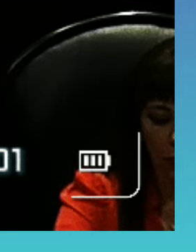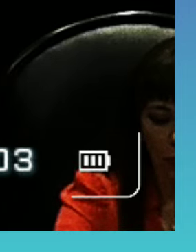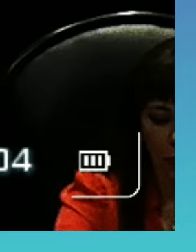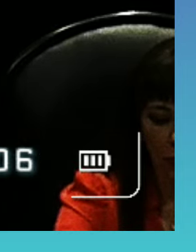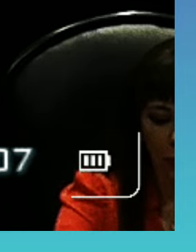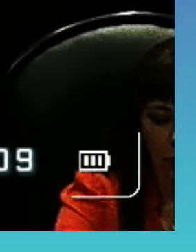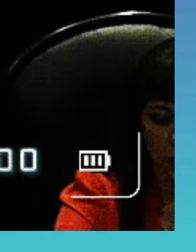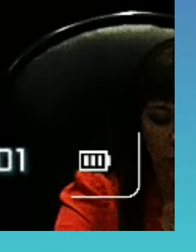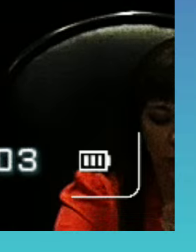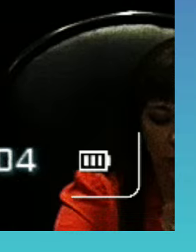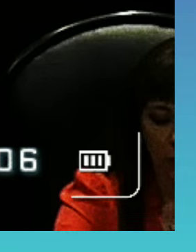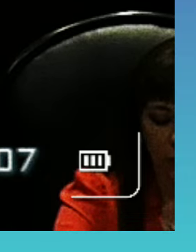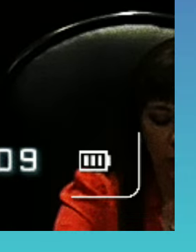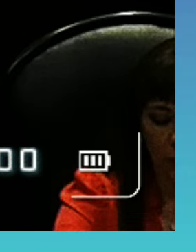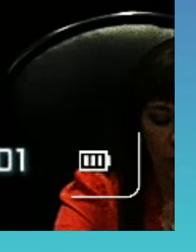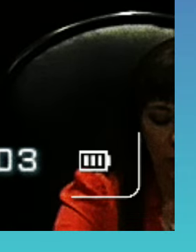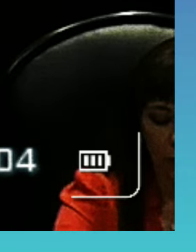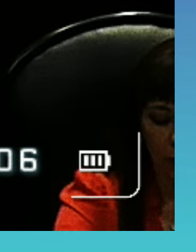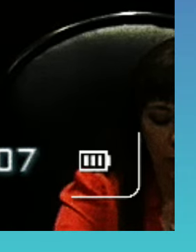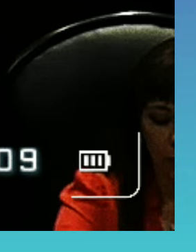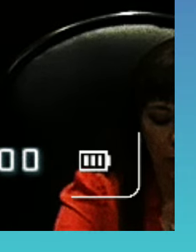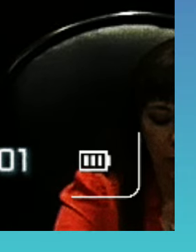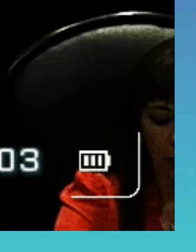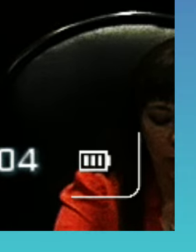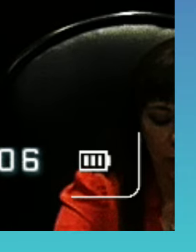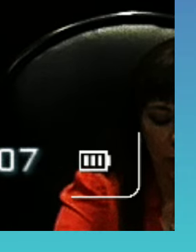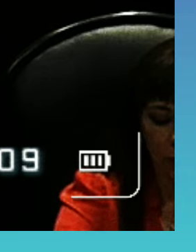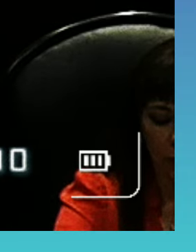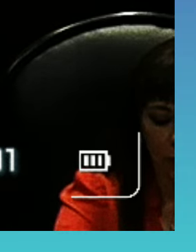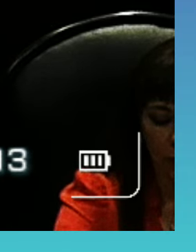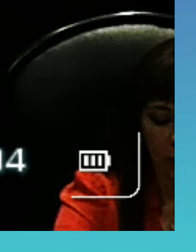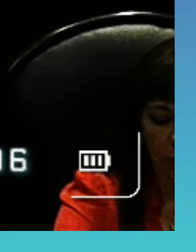releer, dice con toda claridad